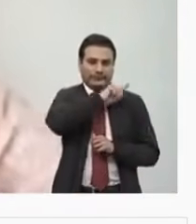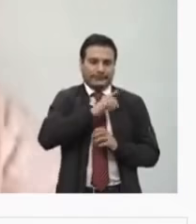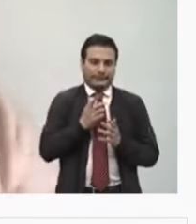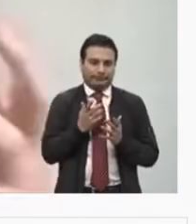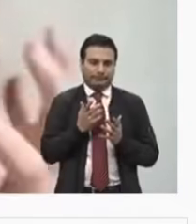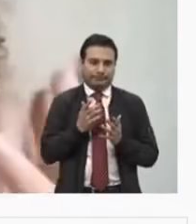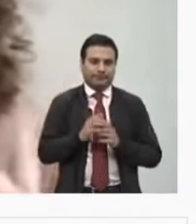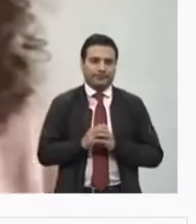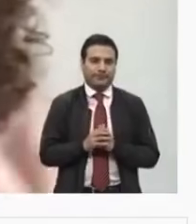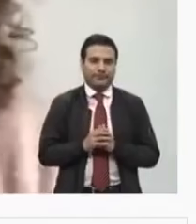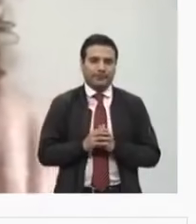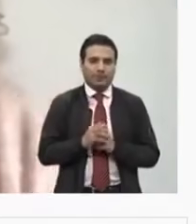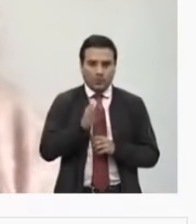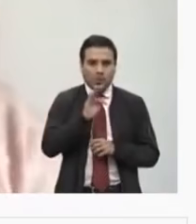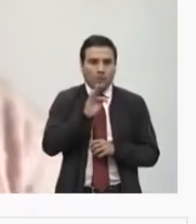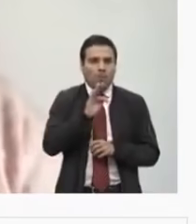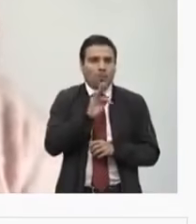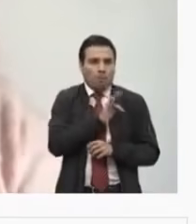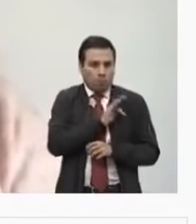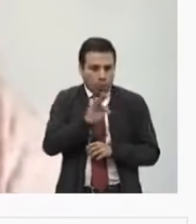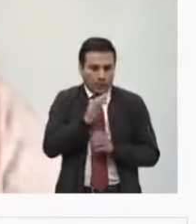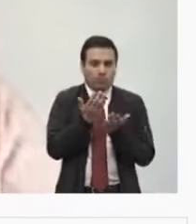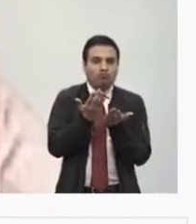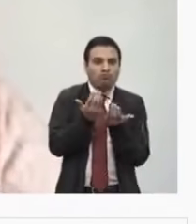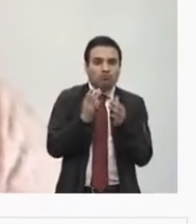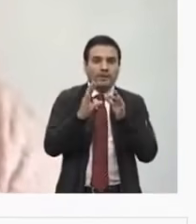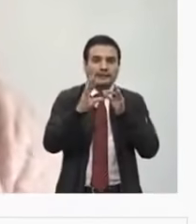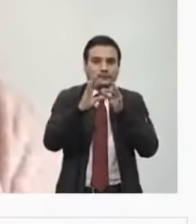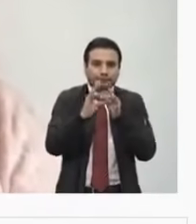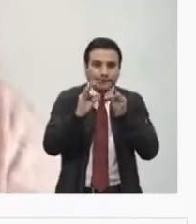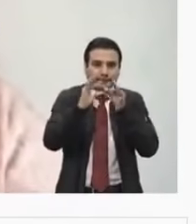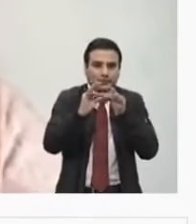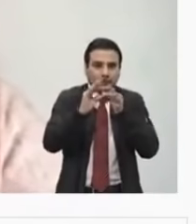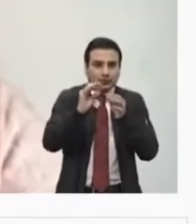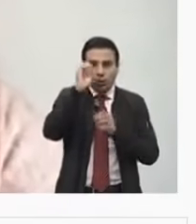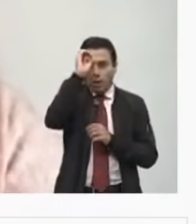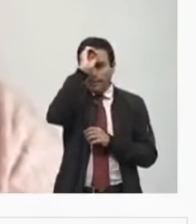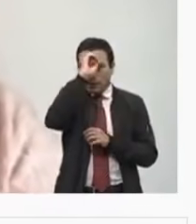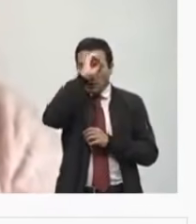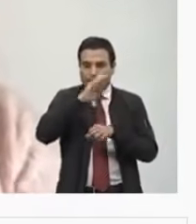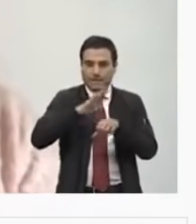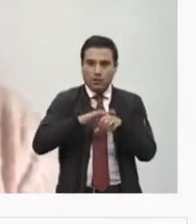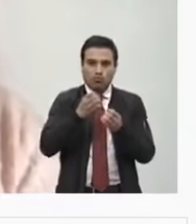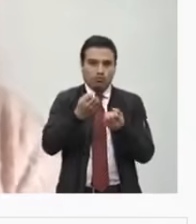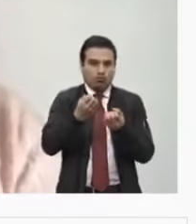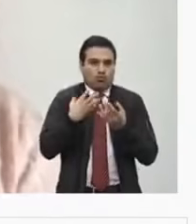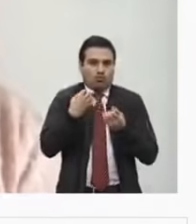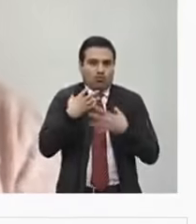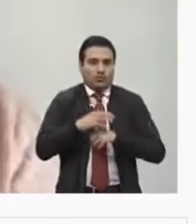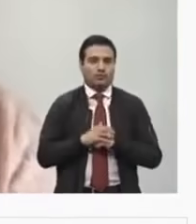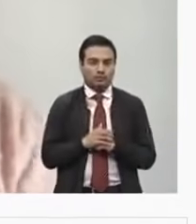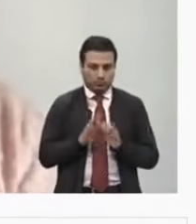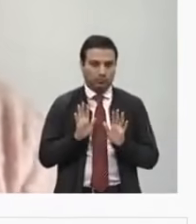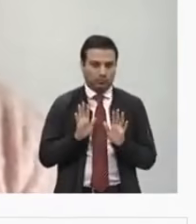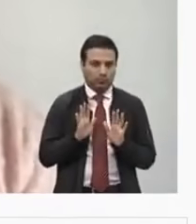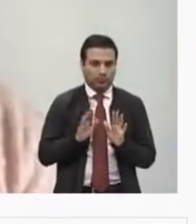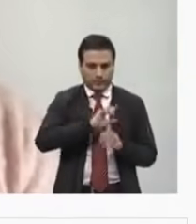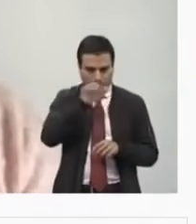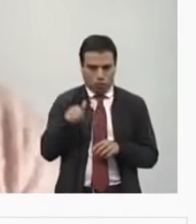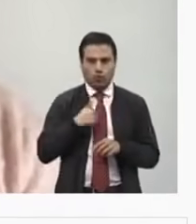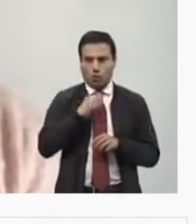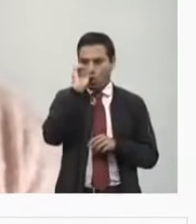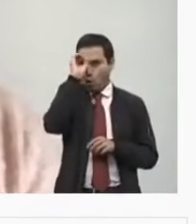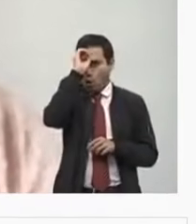nos den un poco de luz a la ciudadanía y ahí me voy a incluir yo también para dar algunos comentarios sobre lo que yo considero que